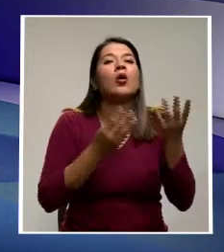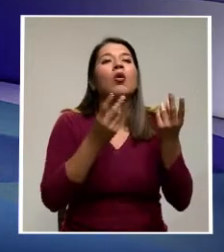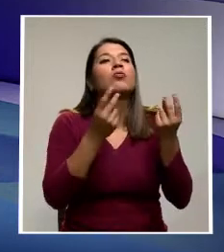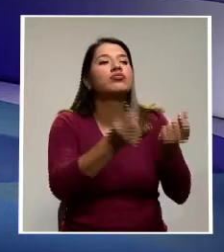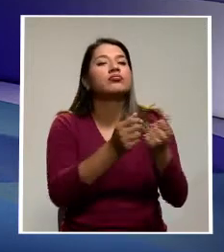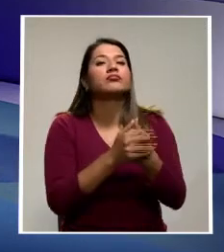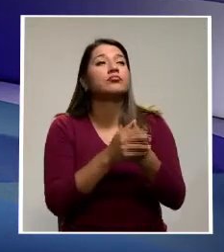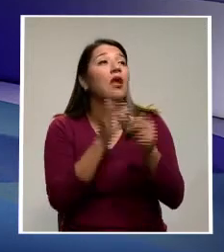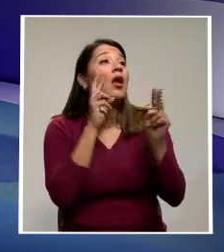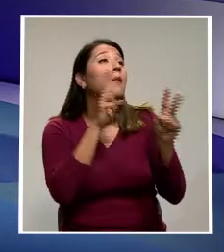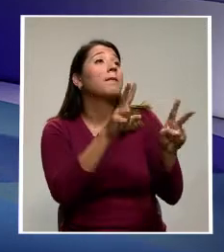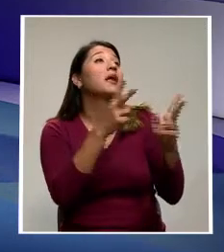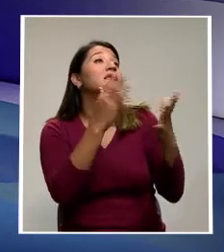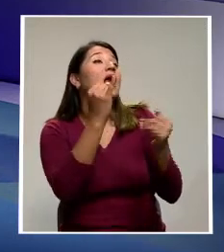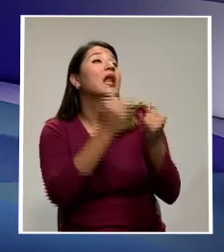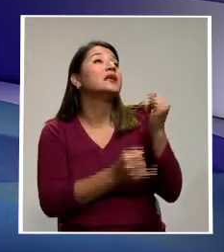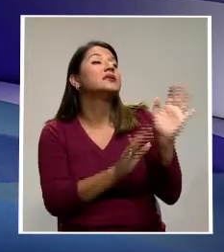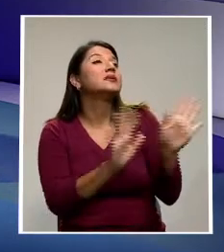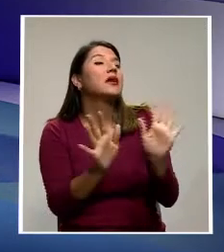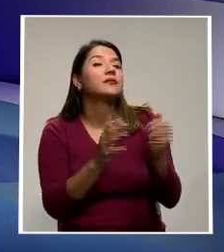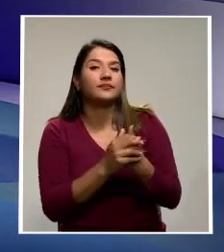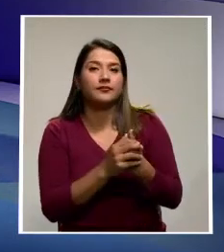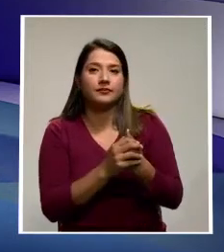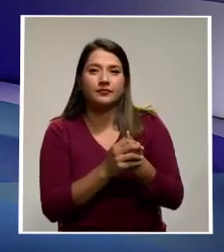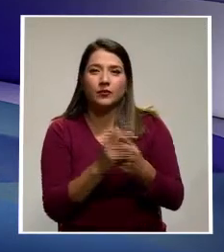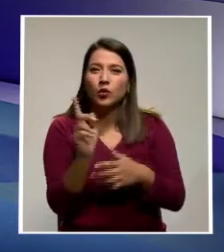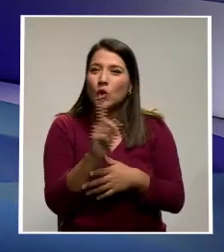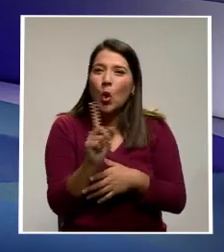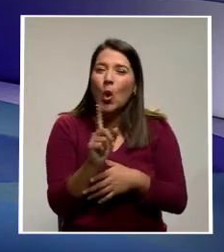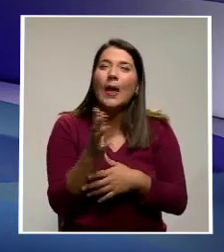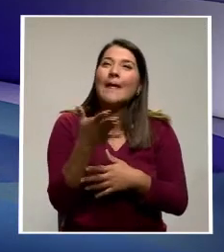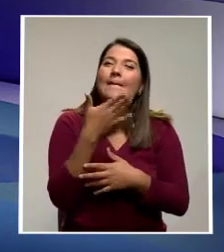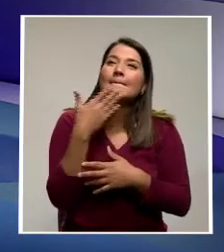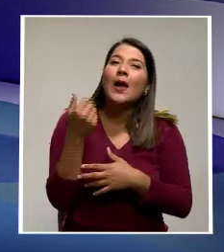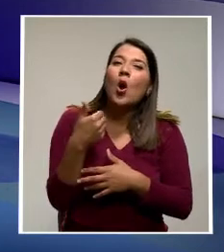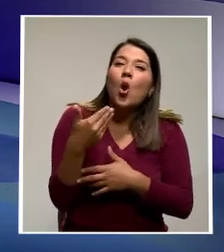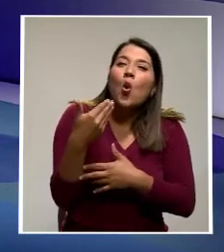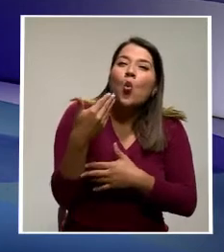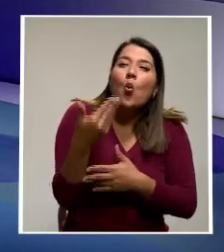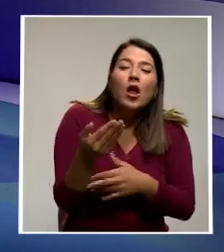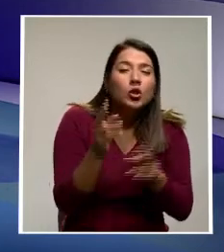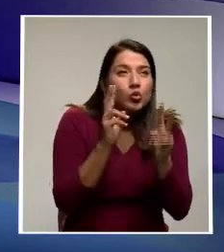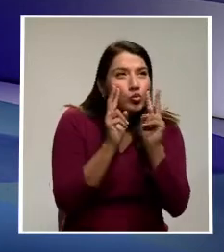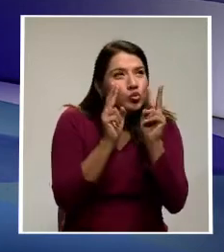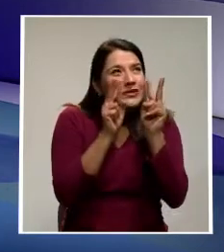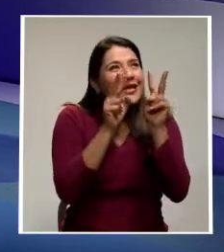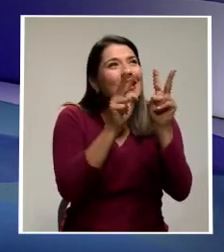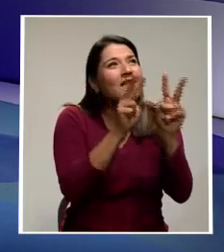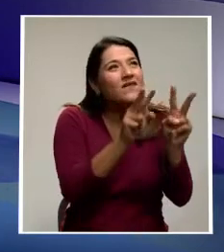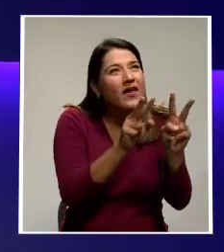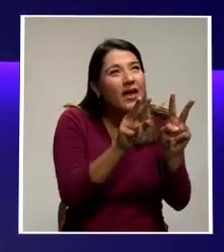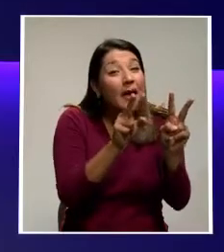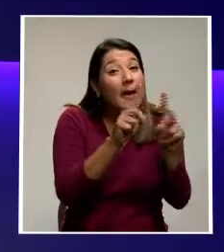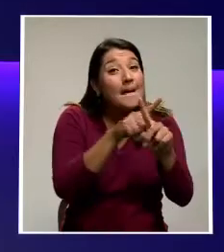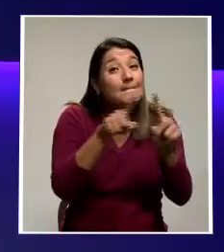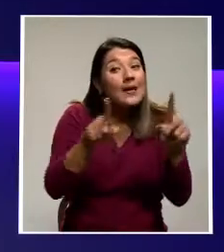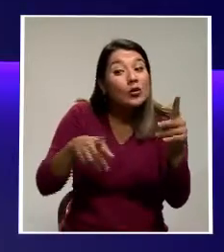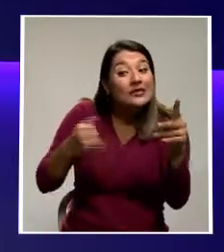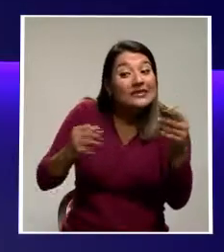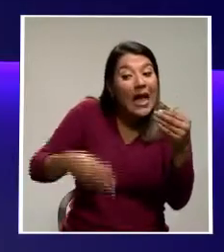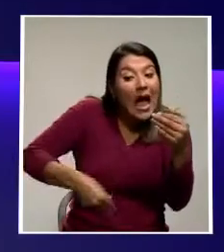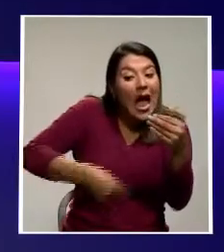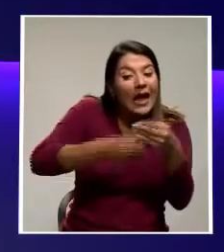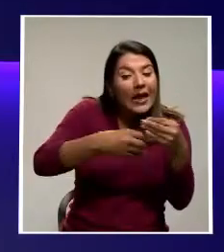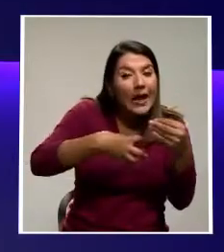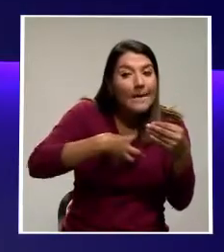ya está, no queremos nada más. Qué rico cuando se puede completar la obra con la experiencia del espectador